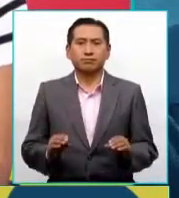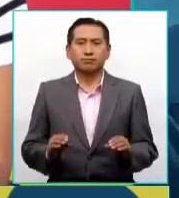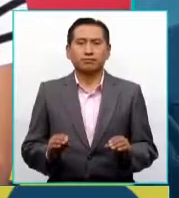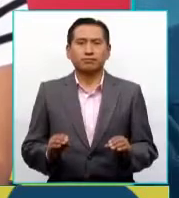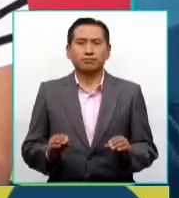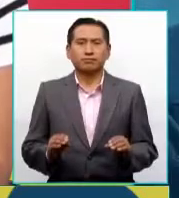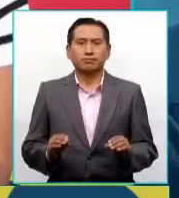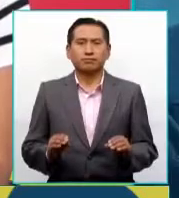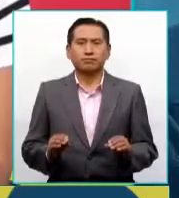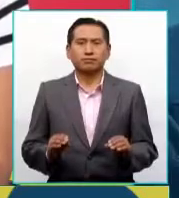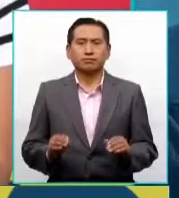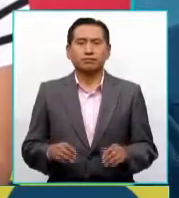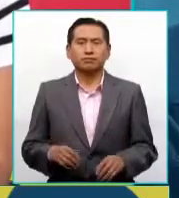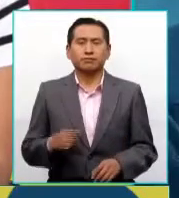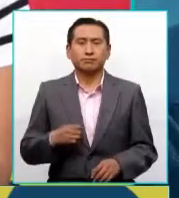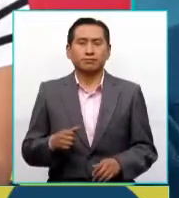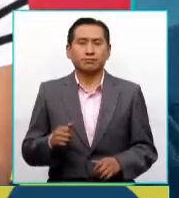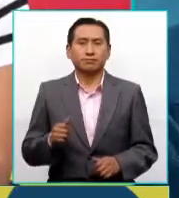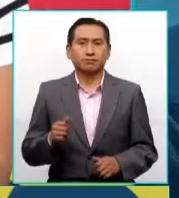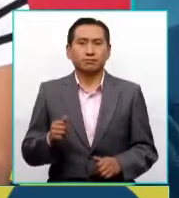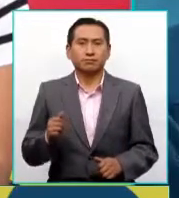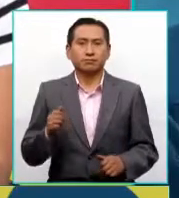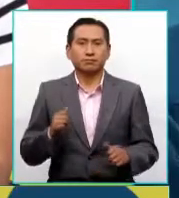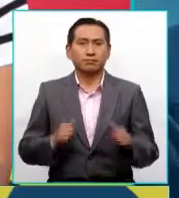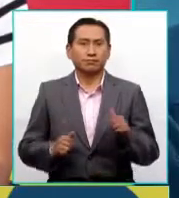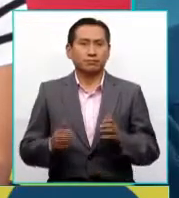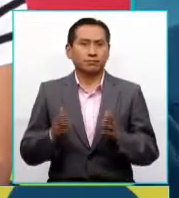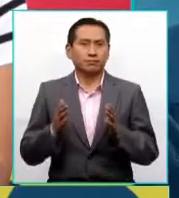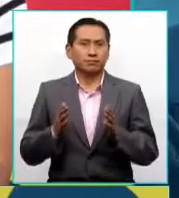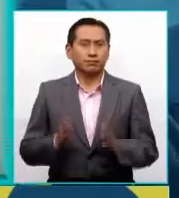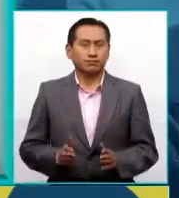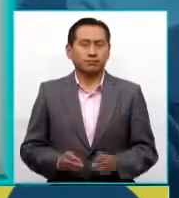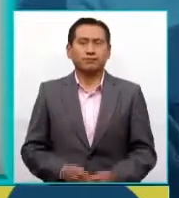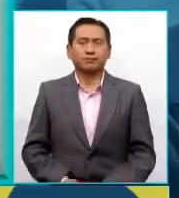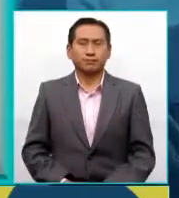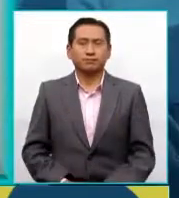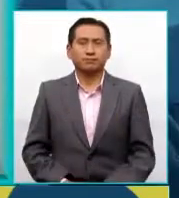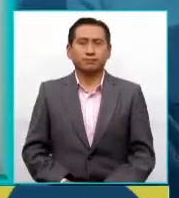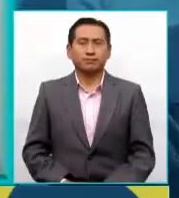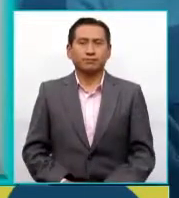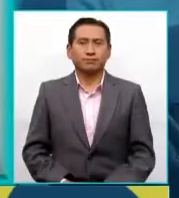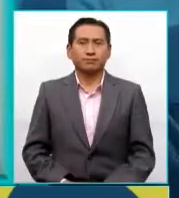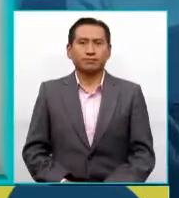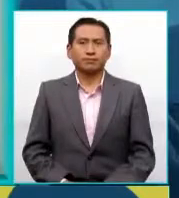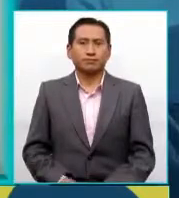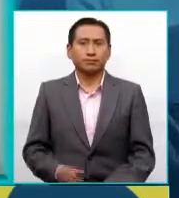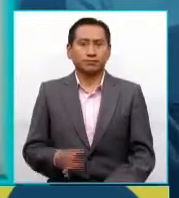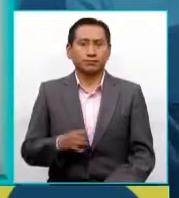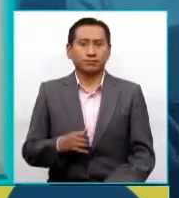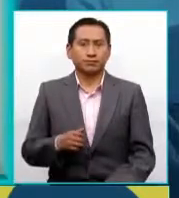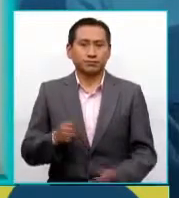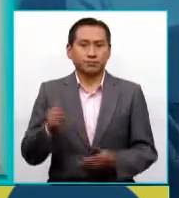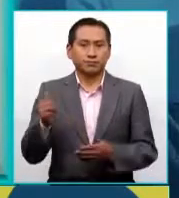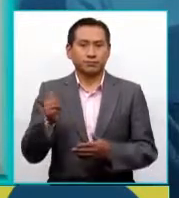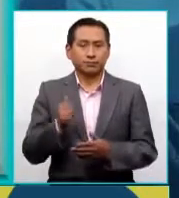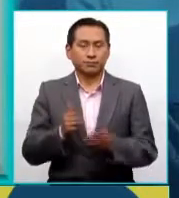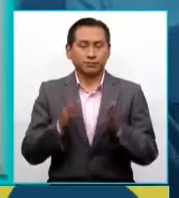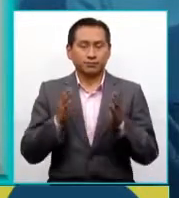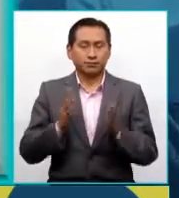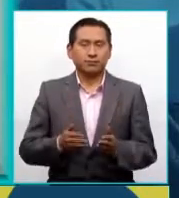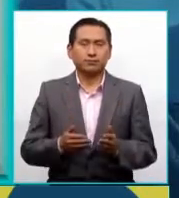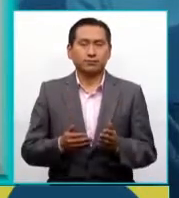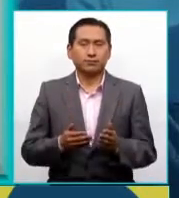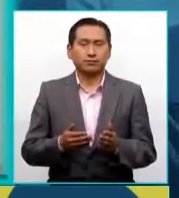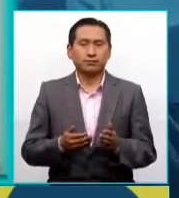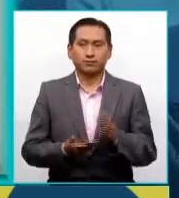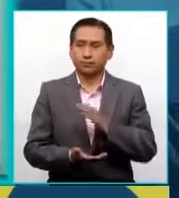actriz, entonces, y hago muchas cosas también, soy artista 24/7, siempre lo digo. Entonces